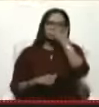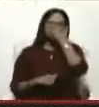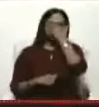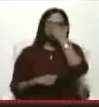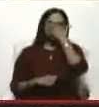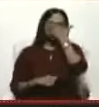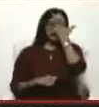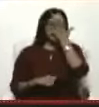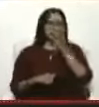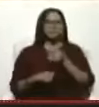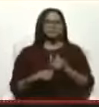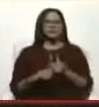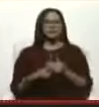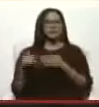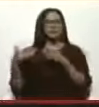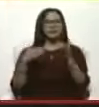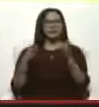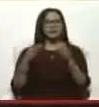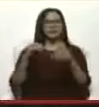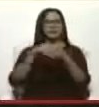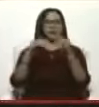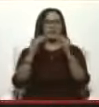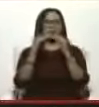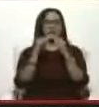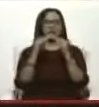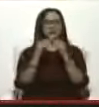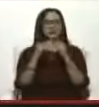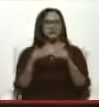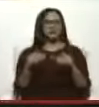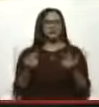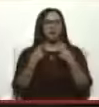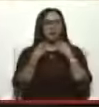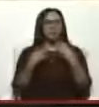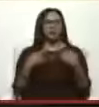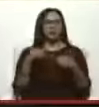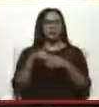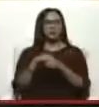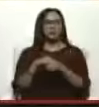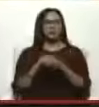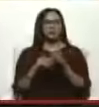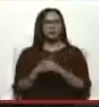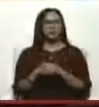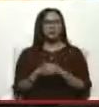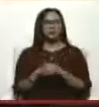Señora, ¿se le metió el río en la casa ya? Sí, ya todo está inundado, ya perdimos un poco de cosas allá adentro.